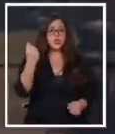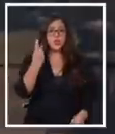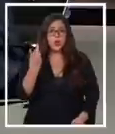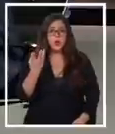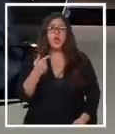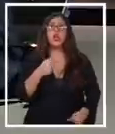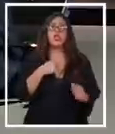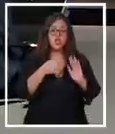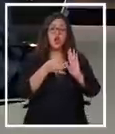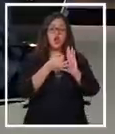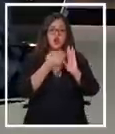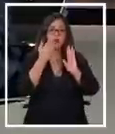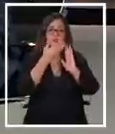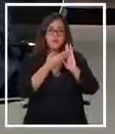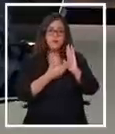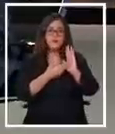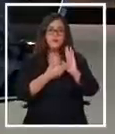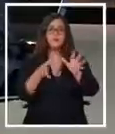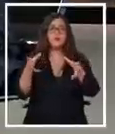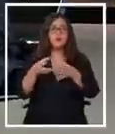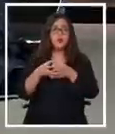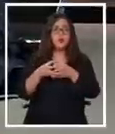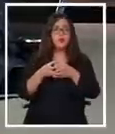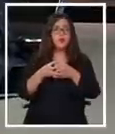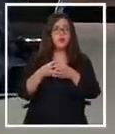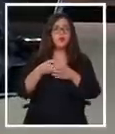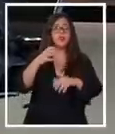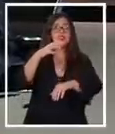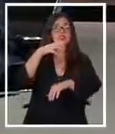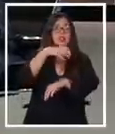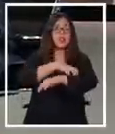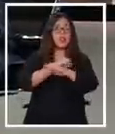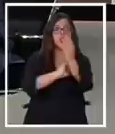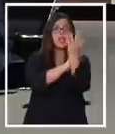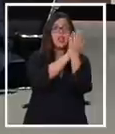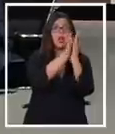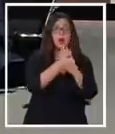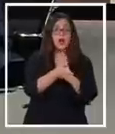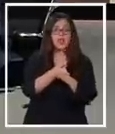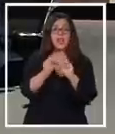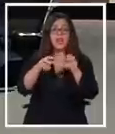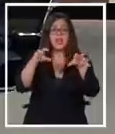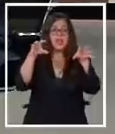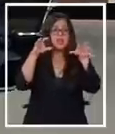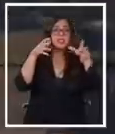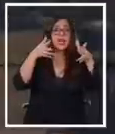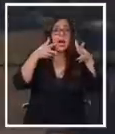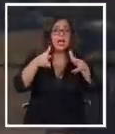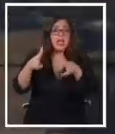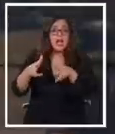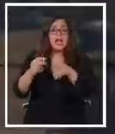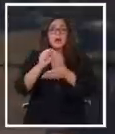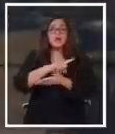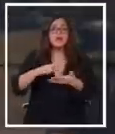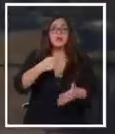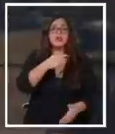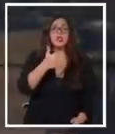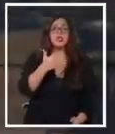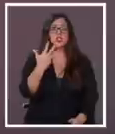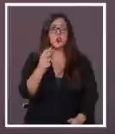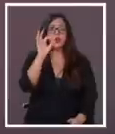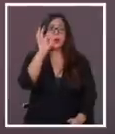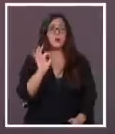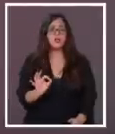las voy a citar cierto según la multigremial de la araucanía desde que terminó el estado decepción los ataques las macrozonas sur han aumentado un 169 por ciento